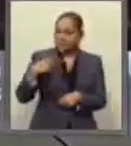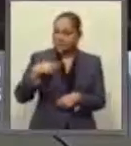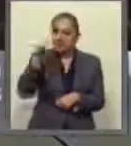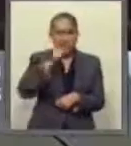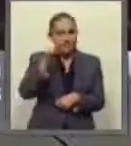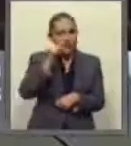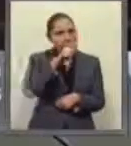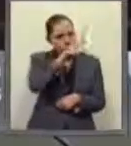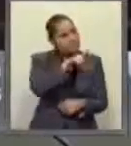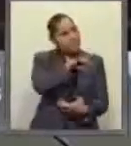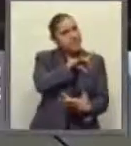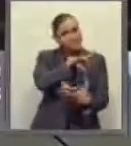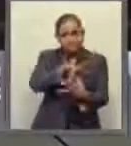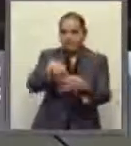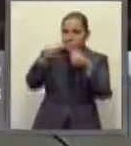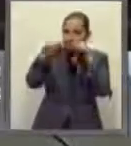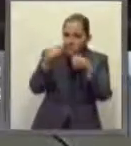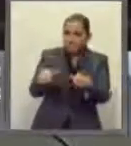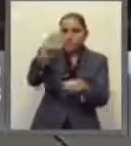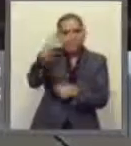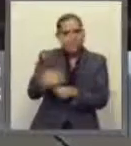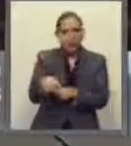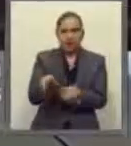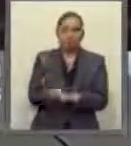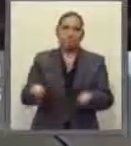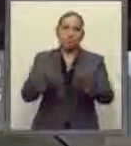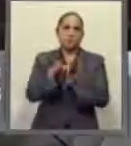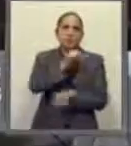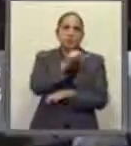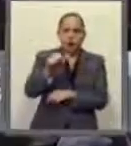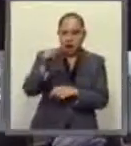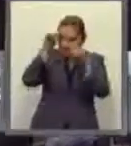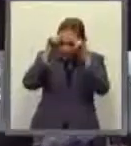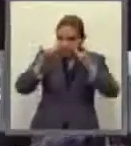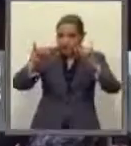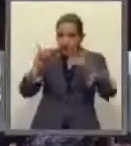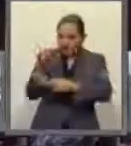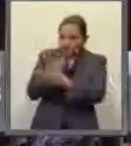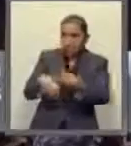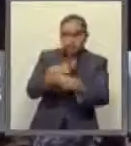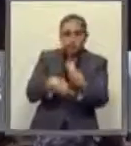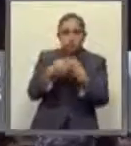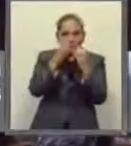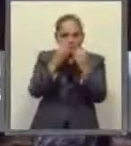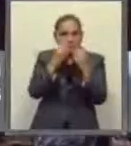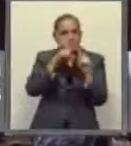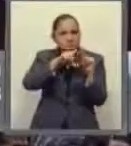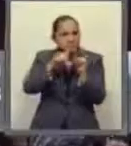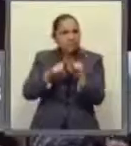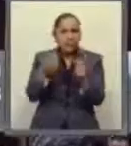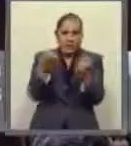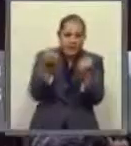cadena de valor del sistema de lácteos influyendo desde el segmento de la producción primaria